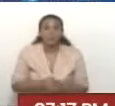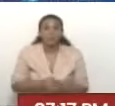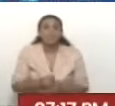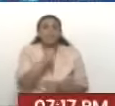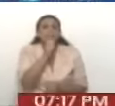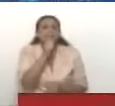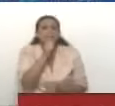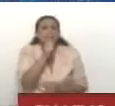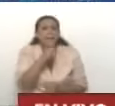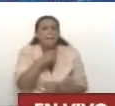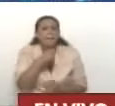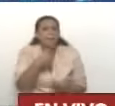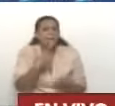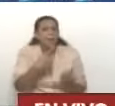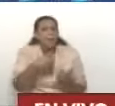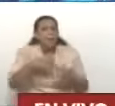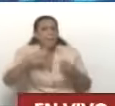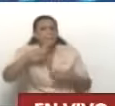¿Quién recitó